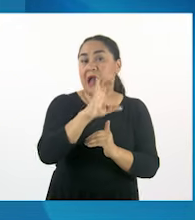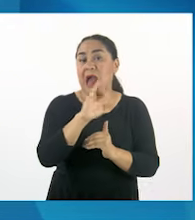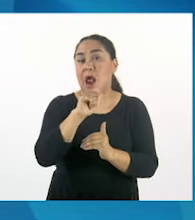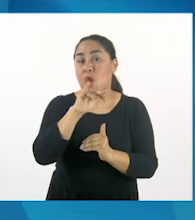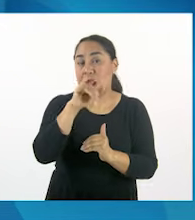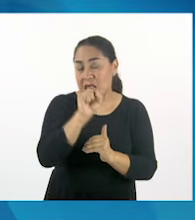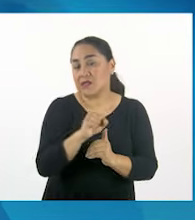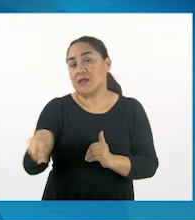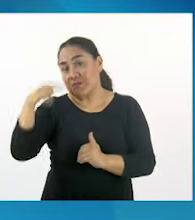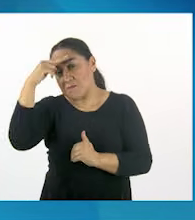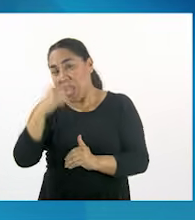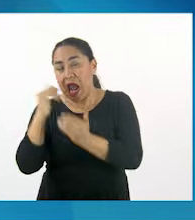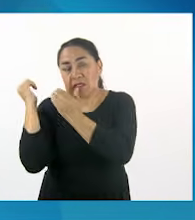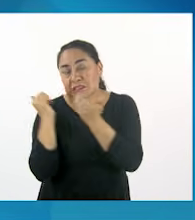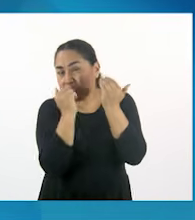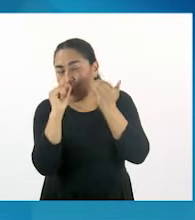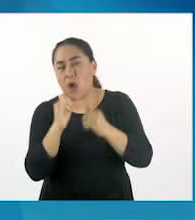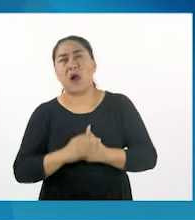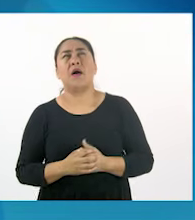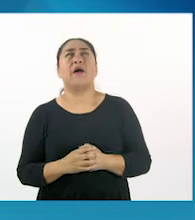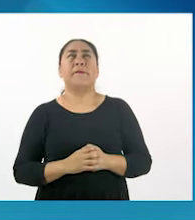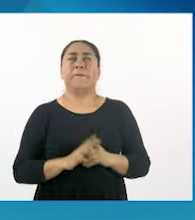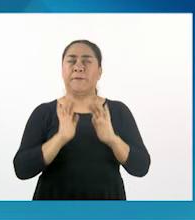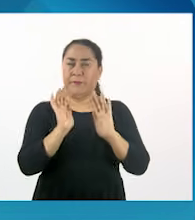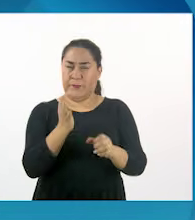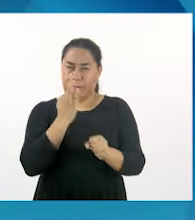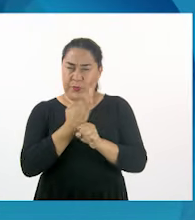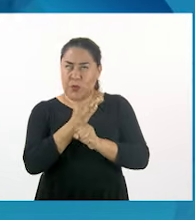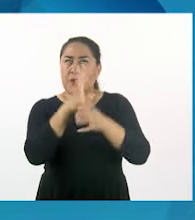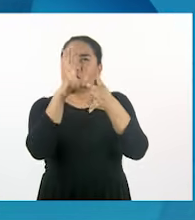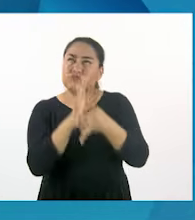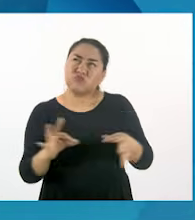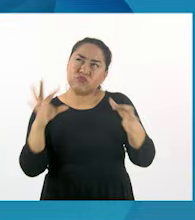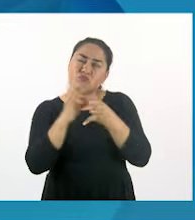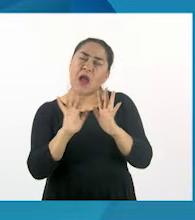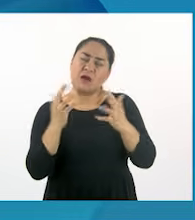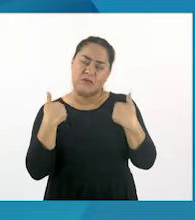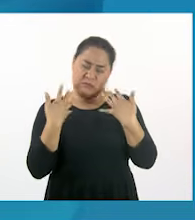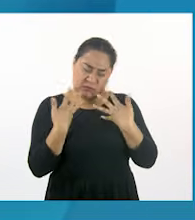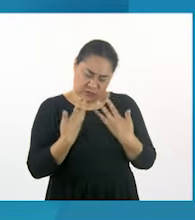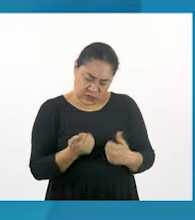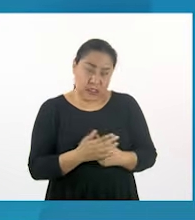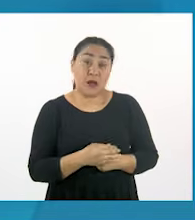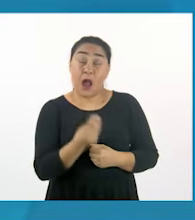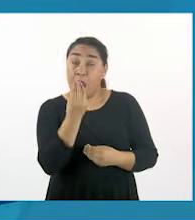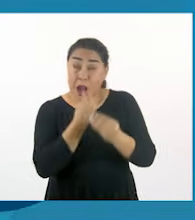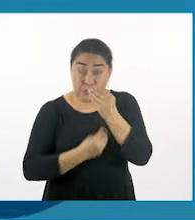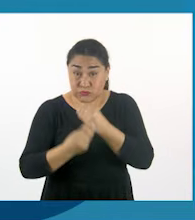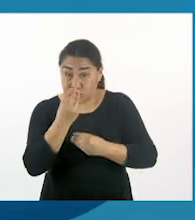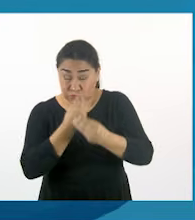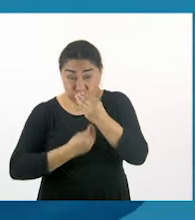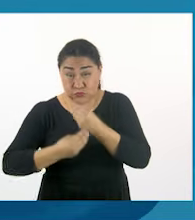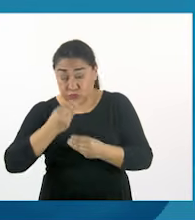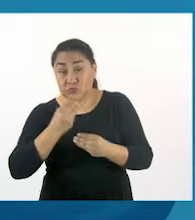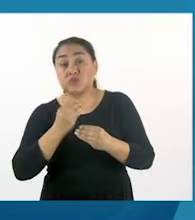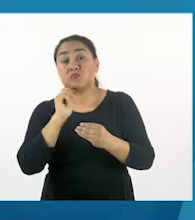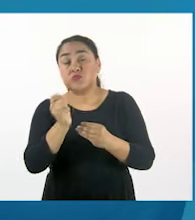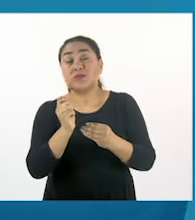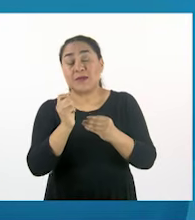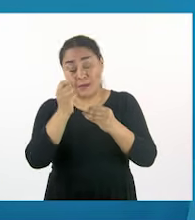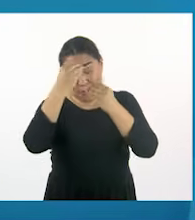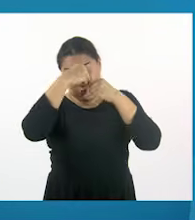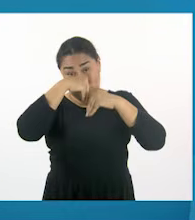Lo que entiendo de todo esto es que los alimentos se descomponen en partes más